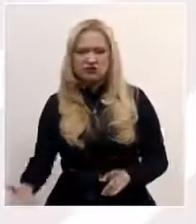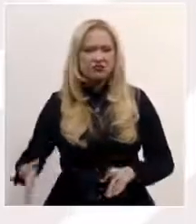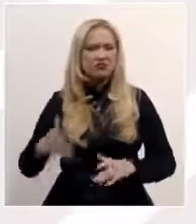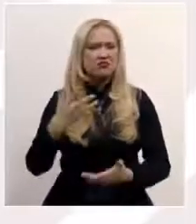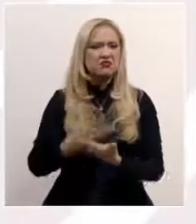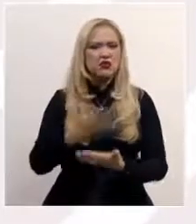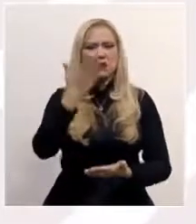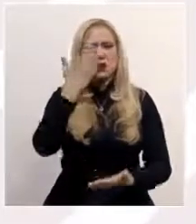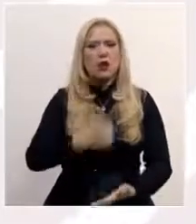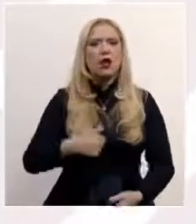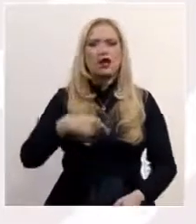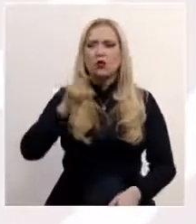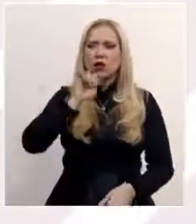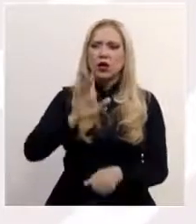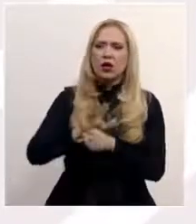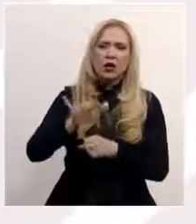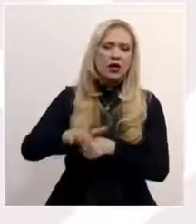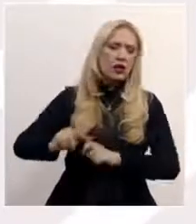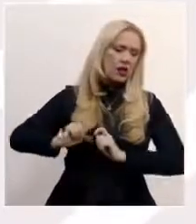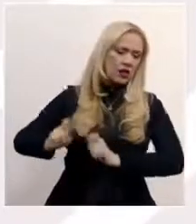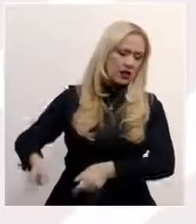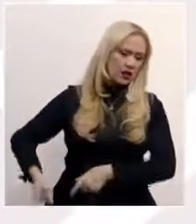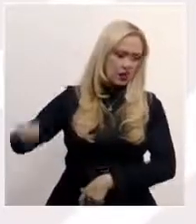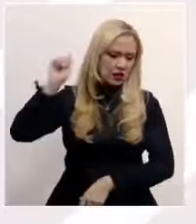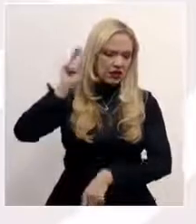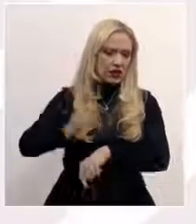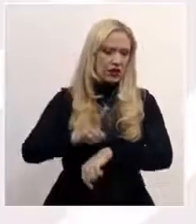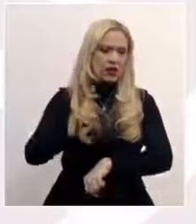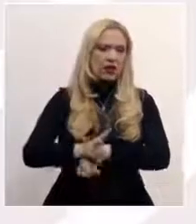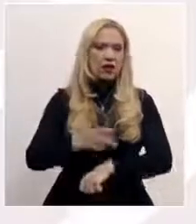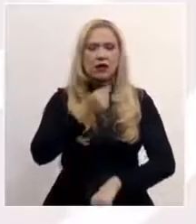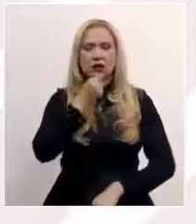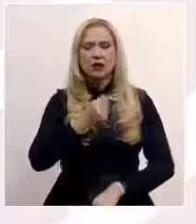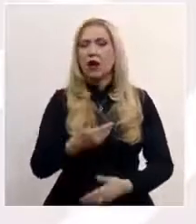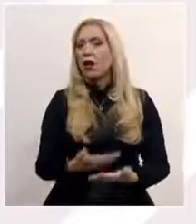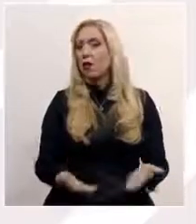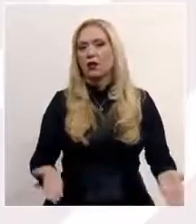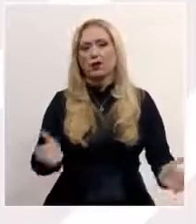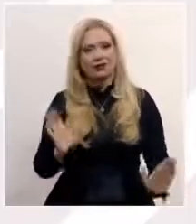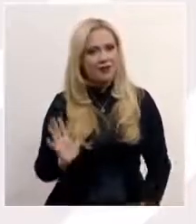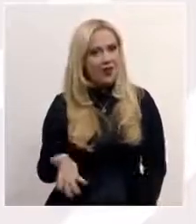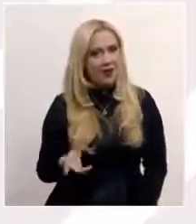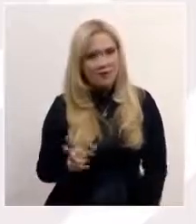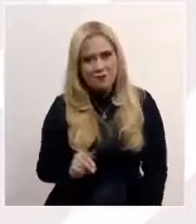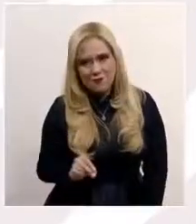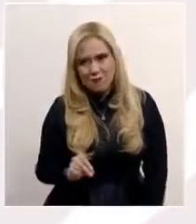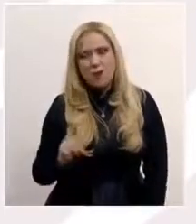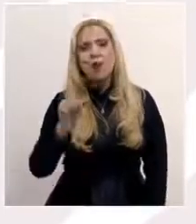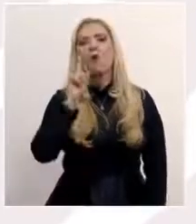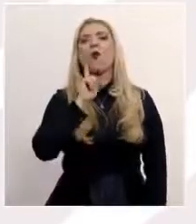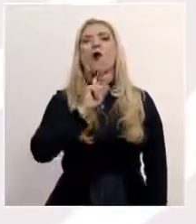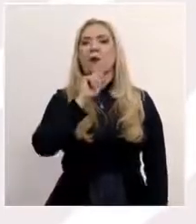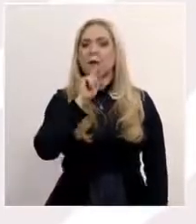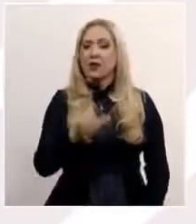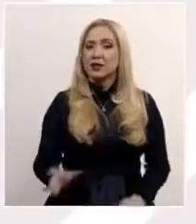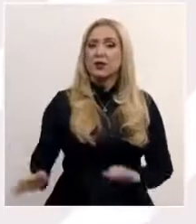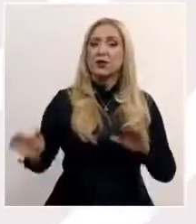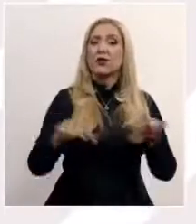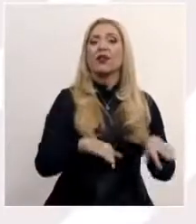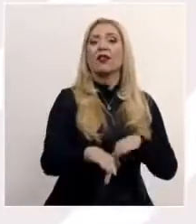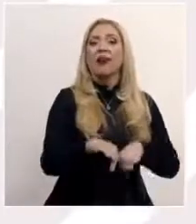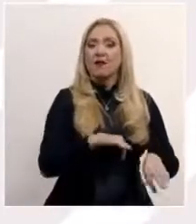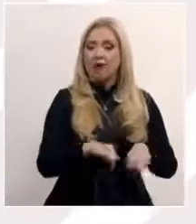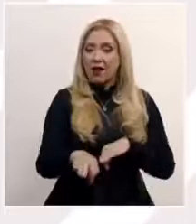que cuidaba de todo lo demás, pero eso ya no está pasando, eso no es real actualmente. Las mujeres ocupamos los espacios laborales y los